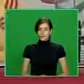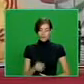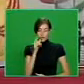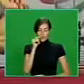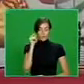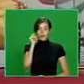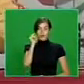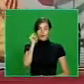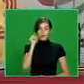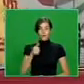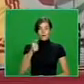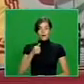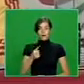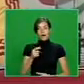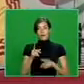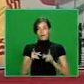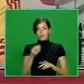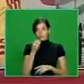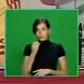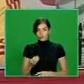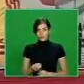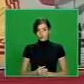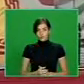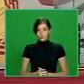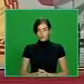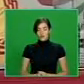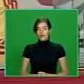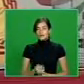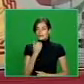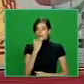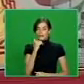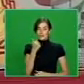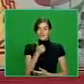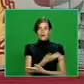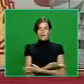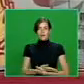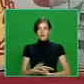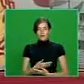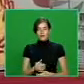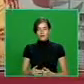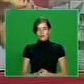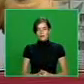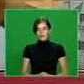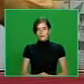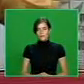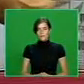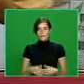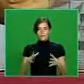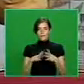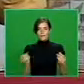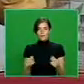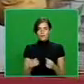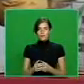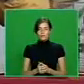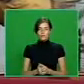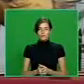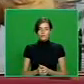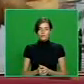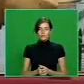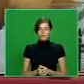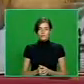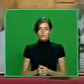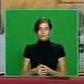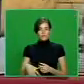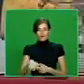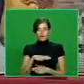y mujeres más que muchachos algunos casi 10.000 caballeros en todo el perímetro conurbano de la